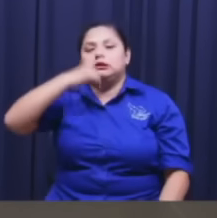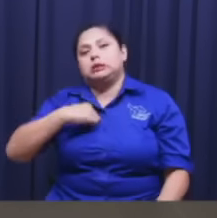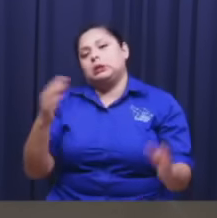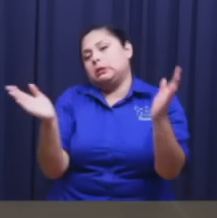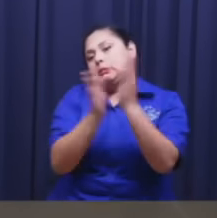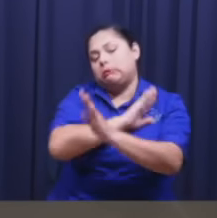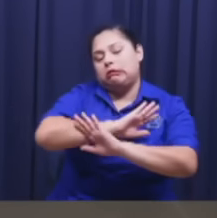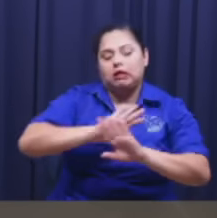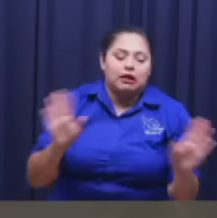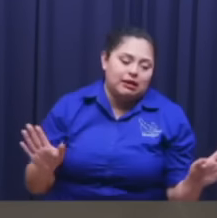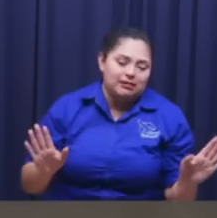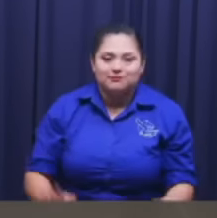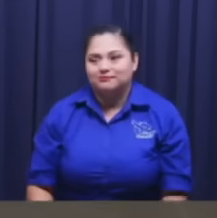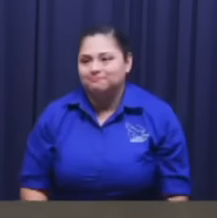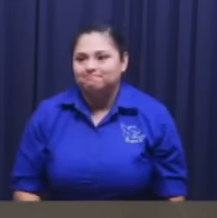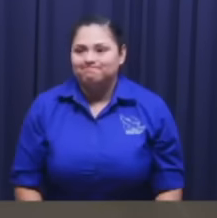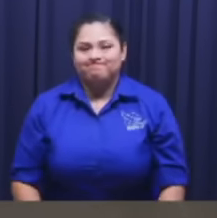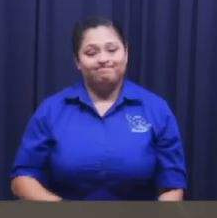morir!